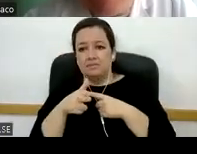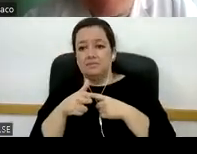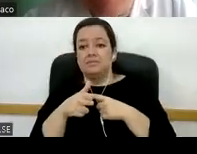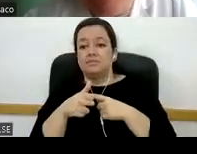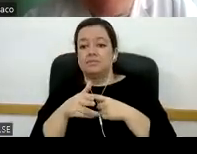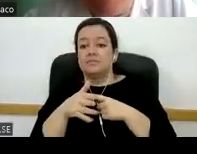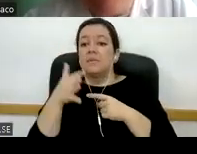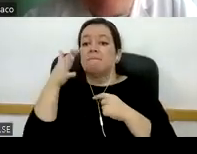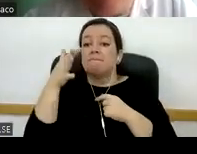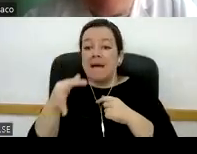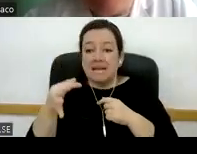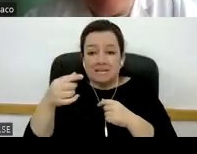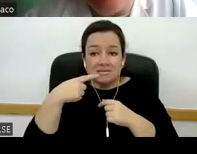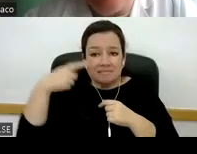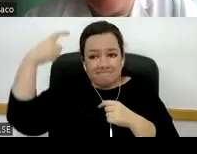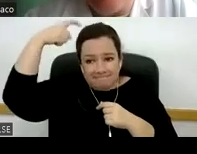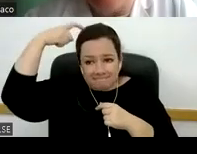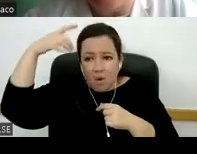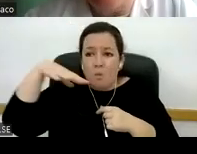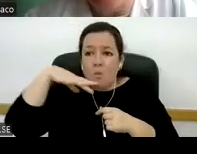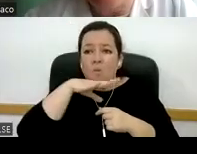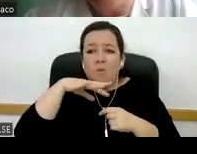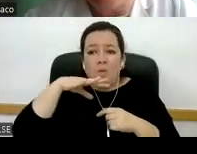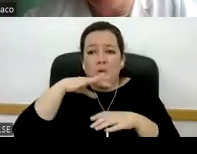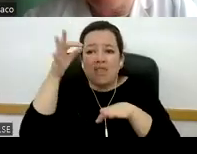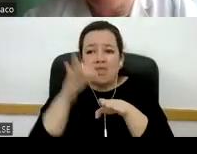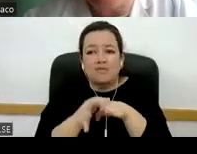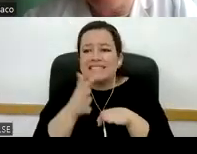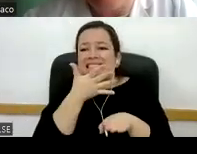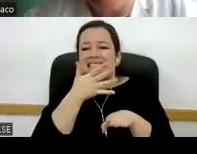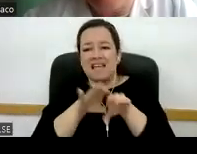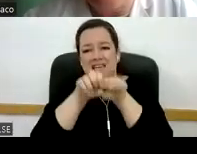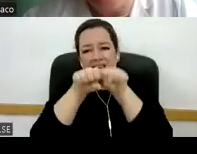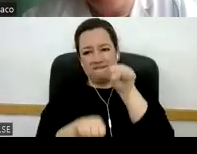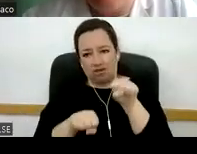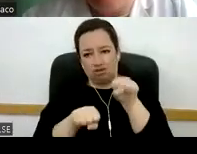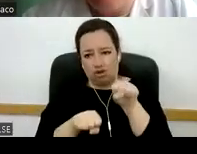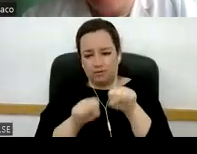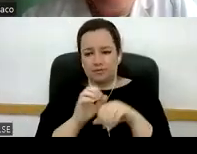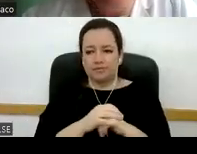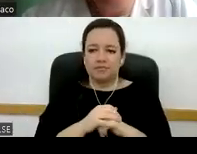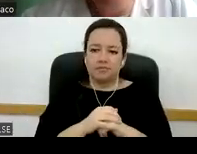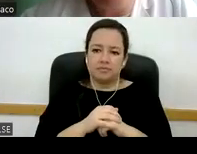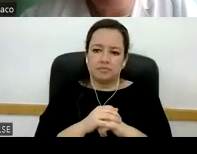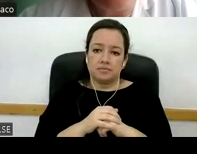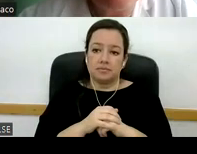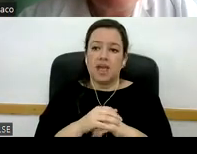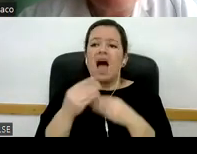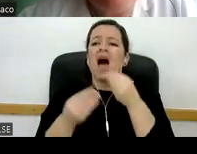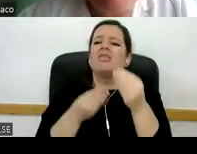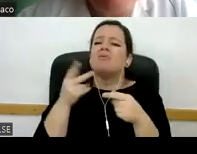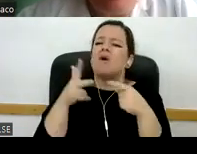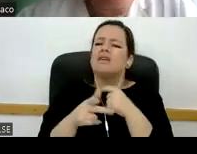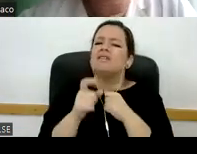definitiva, evitar esto lila que hay aquí, que es un infarto a nivel cerebral. ¿Y cómo lo podemos